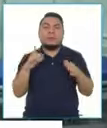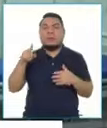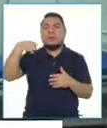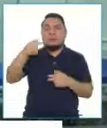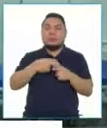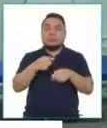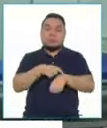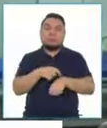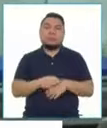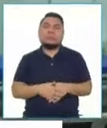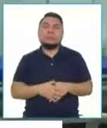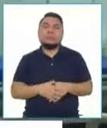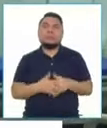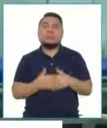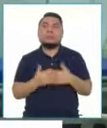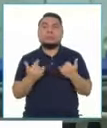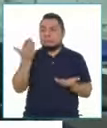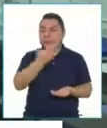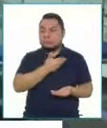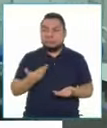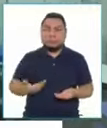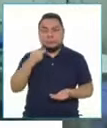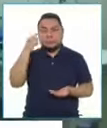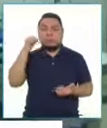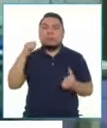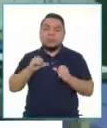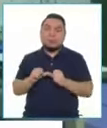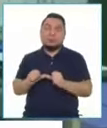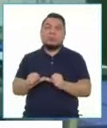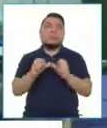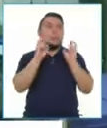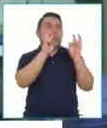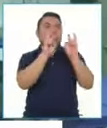próximos minutos. Mientras tanto, el jefe de Estado continúa recorriendo